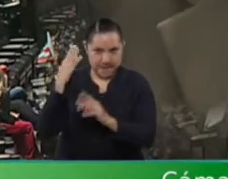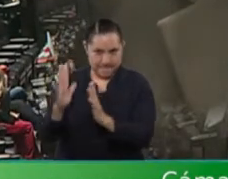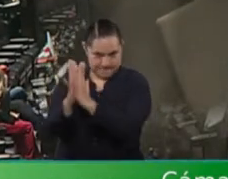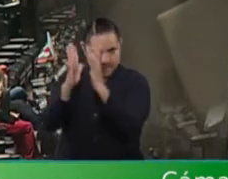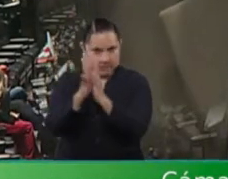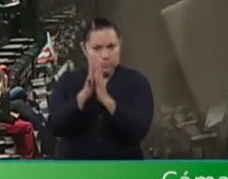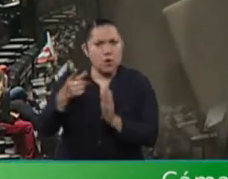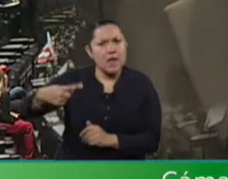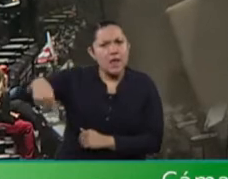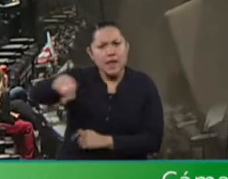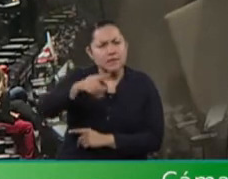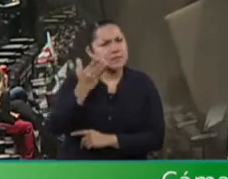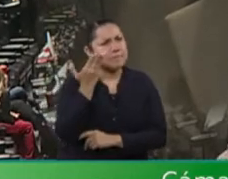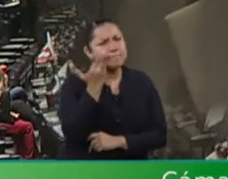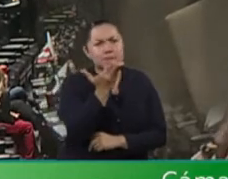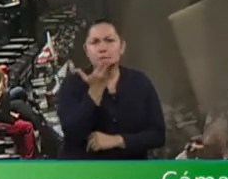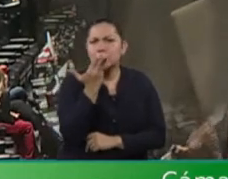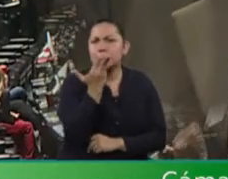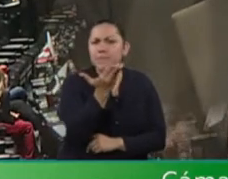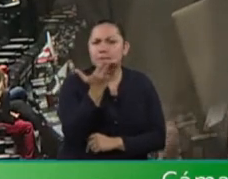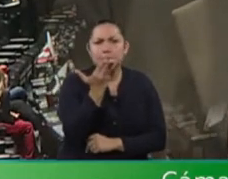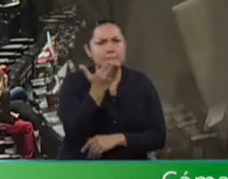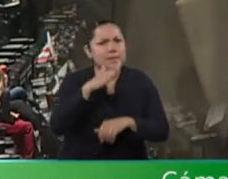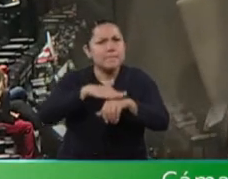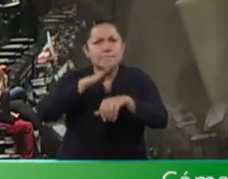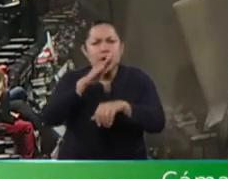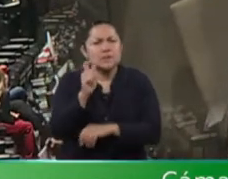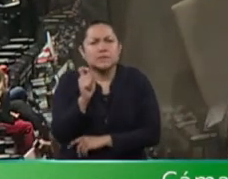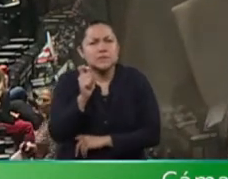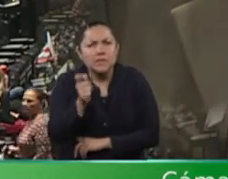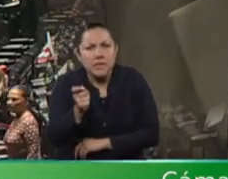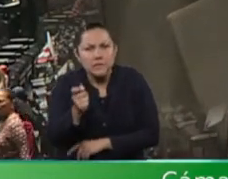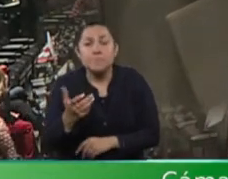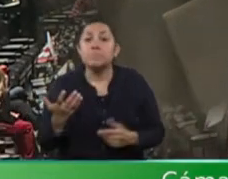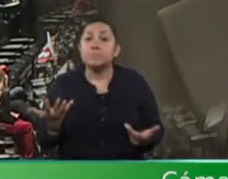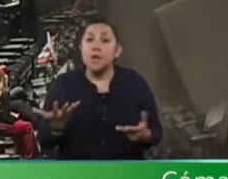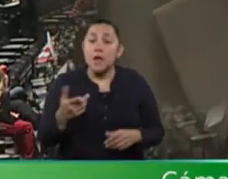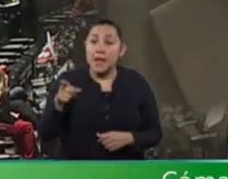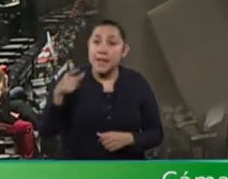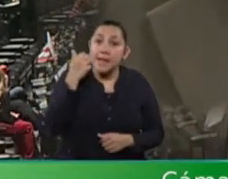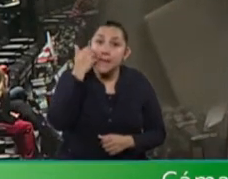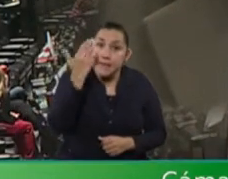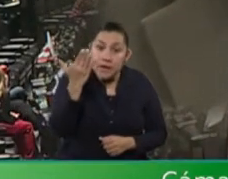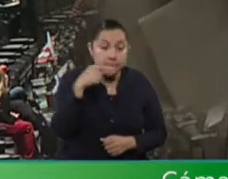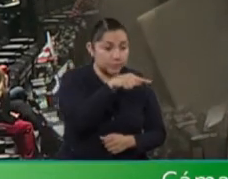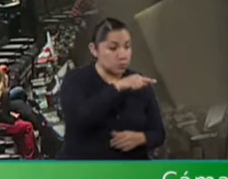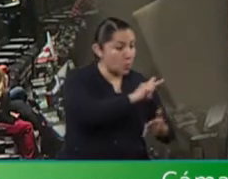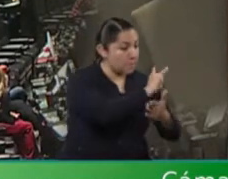la demanda de que las políticas garanticen autonomía. Es decir,